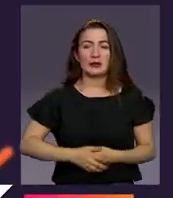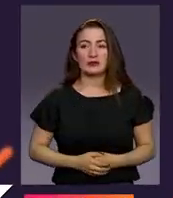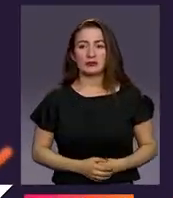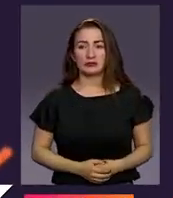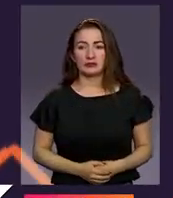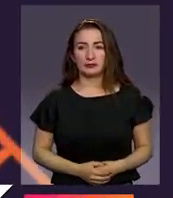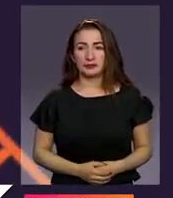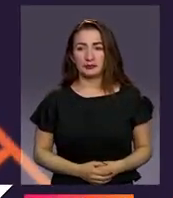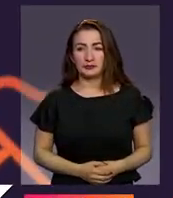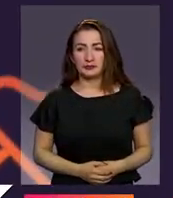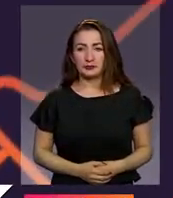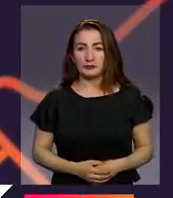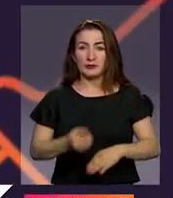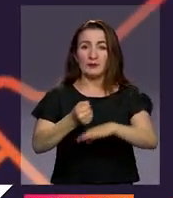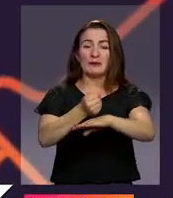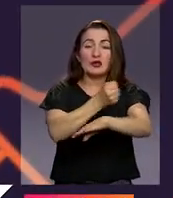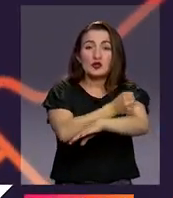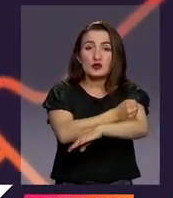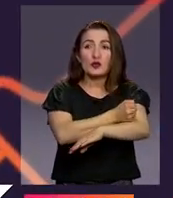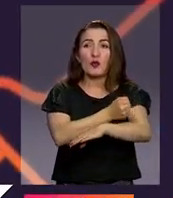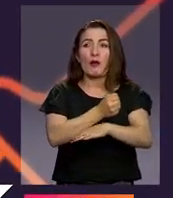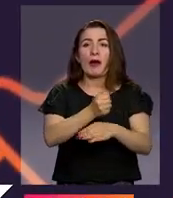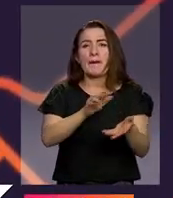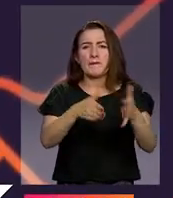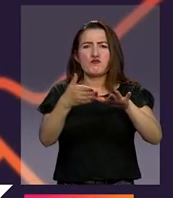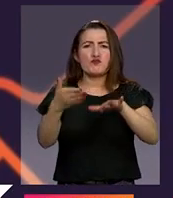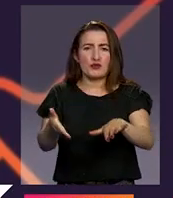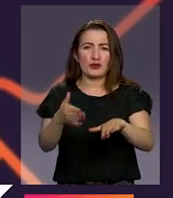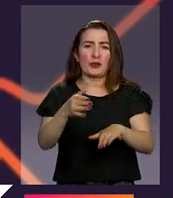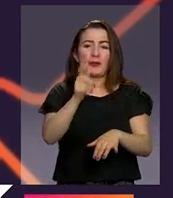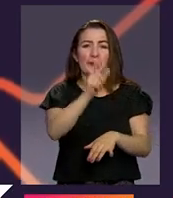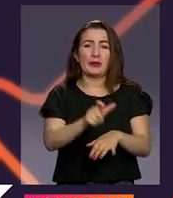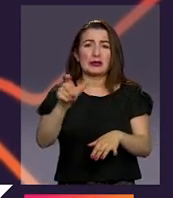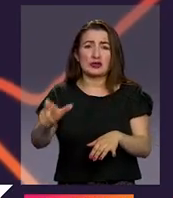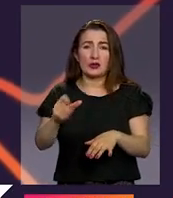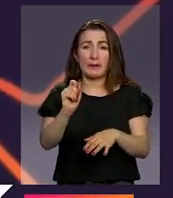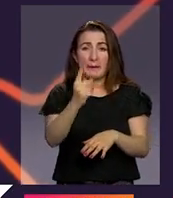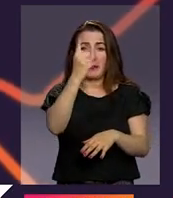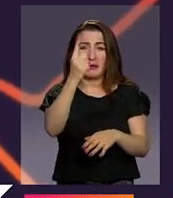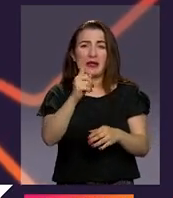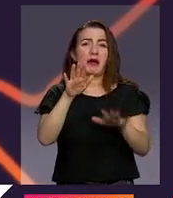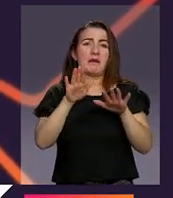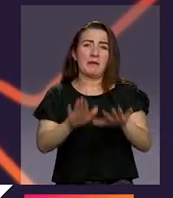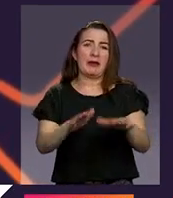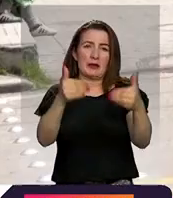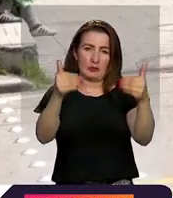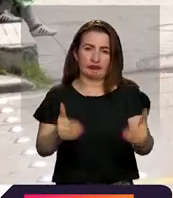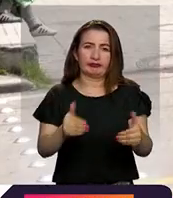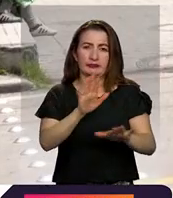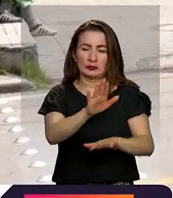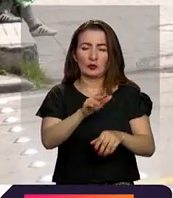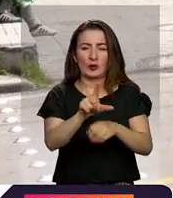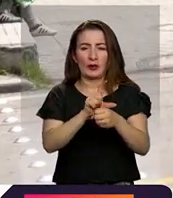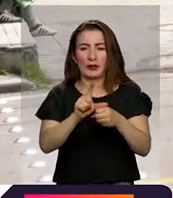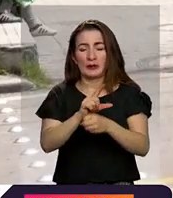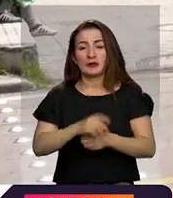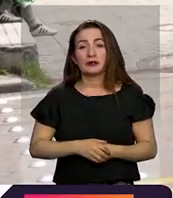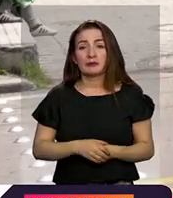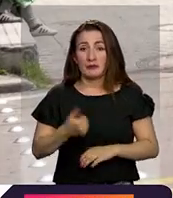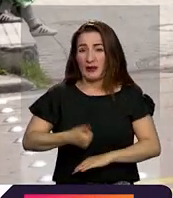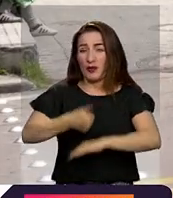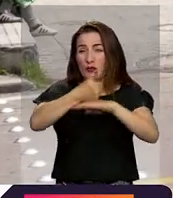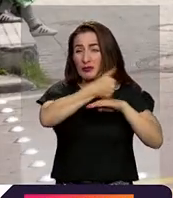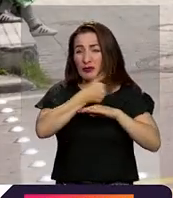desarrollo de la jornada de protestas en Suba, un joven perdió la vida y es la primera persona que fallece durante el paro en esta localidad. Las autoridades